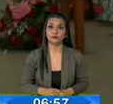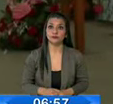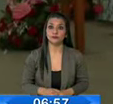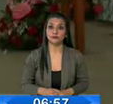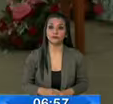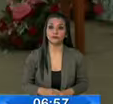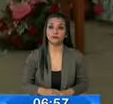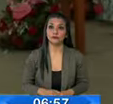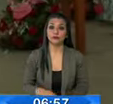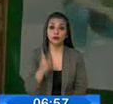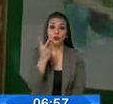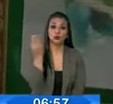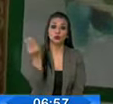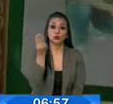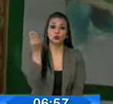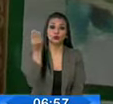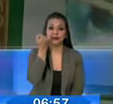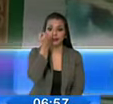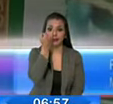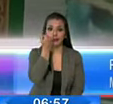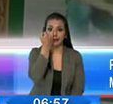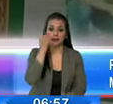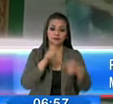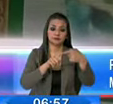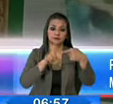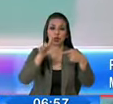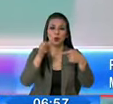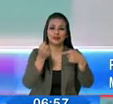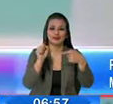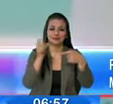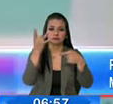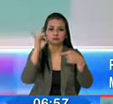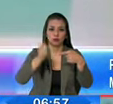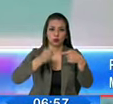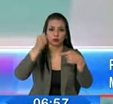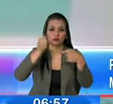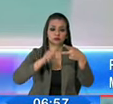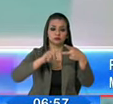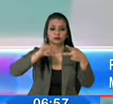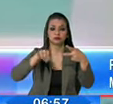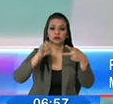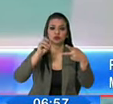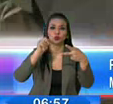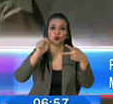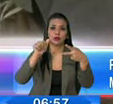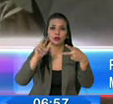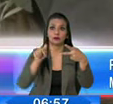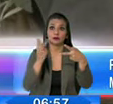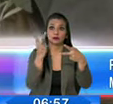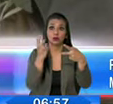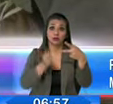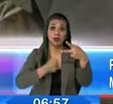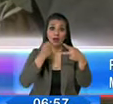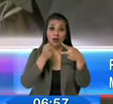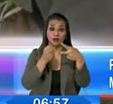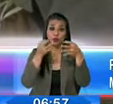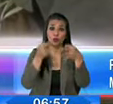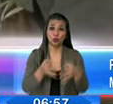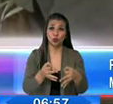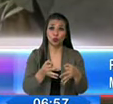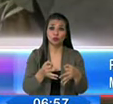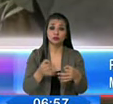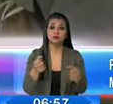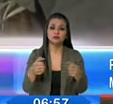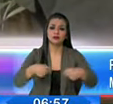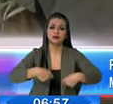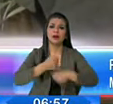Dos jóvenes indígenas Shuar, Luis Nahues, de 18, y Jonathan Nampic, de 12, murieron tras ser atropellado el